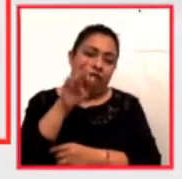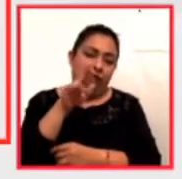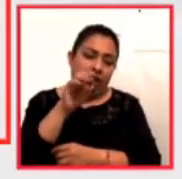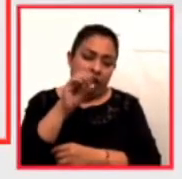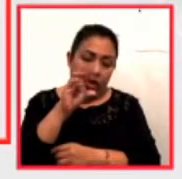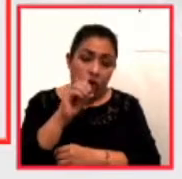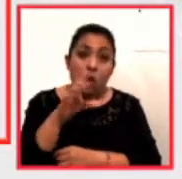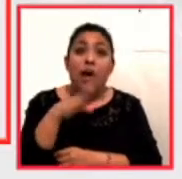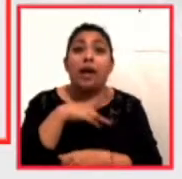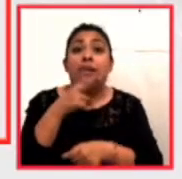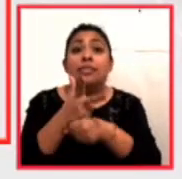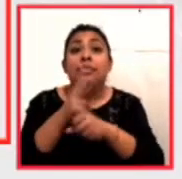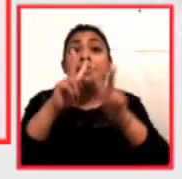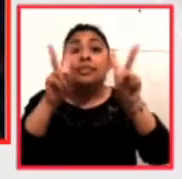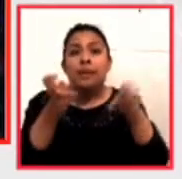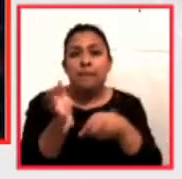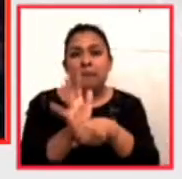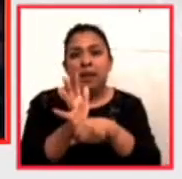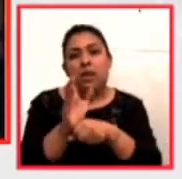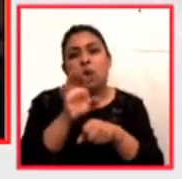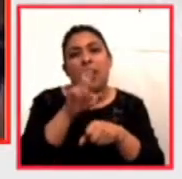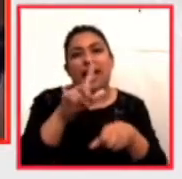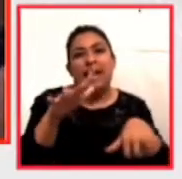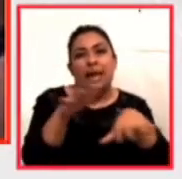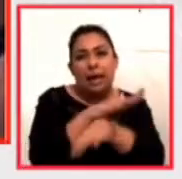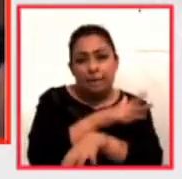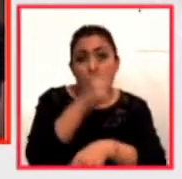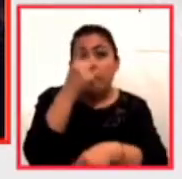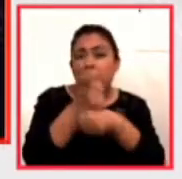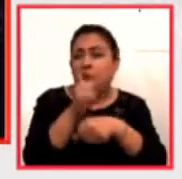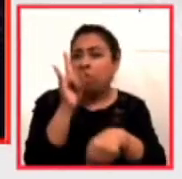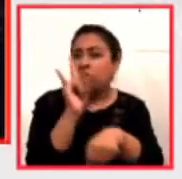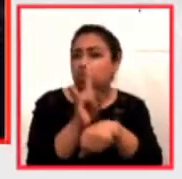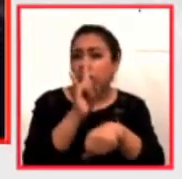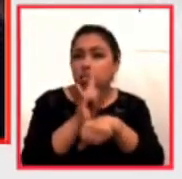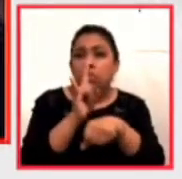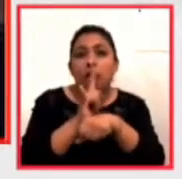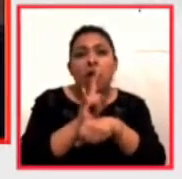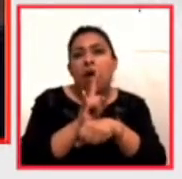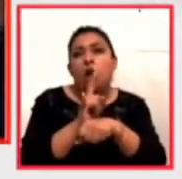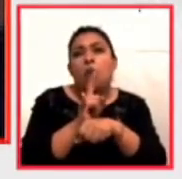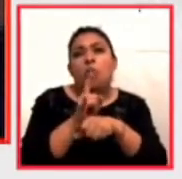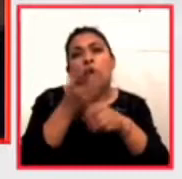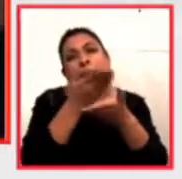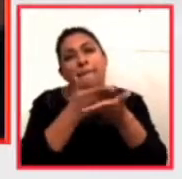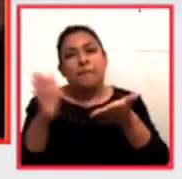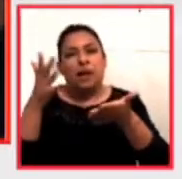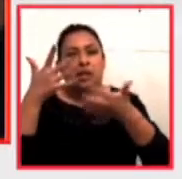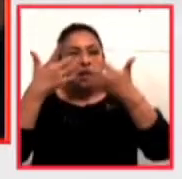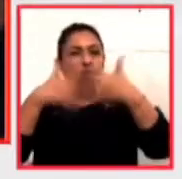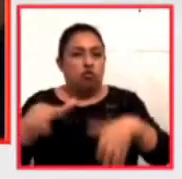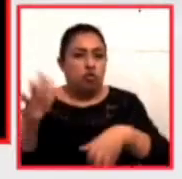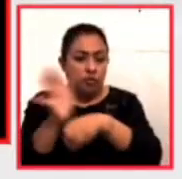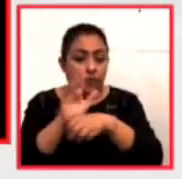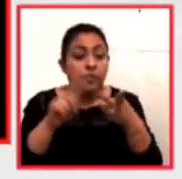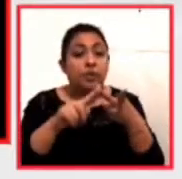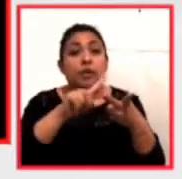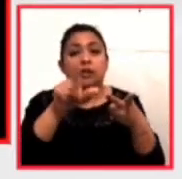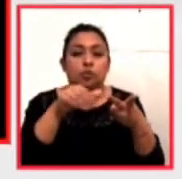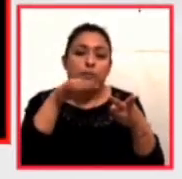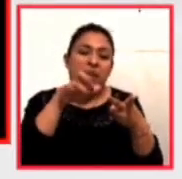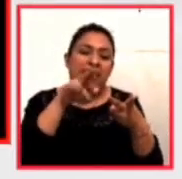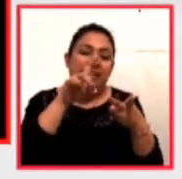realizó El Cambio, la primera película de ficción que se hace fuera de la industria. Luego llegaría Meridiano